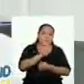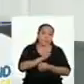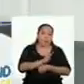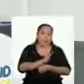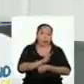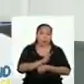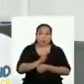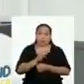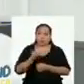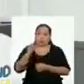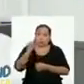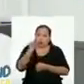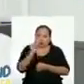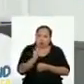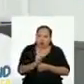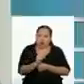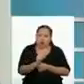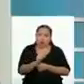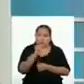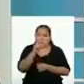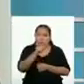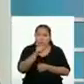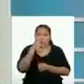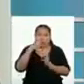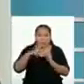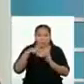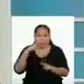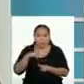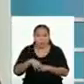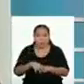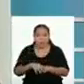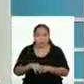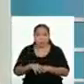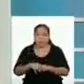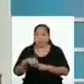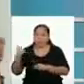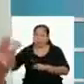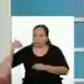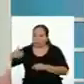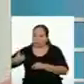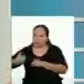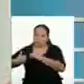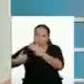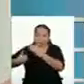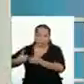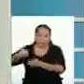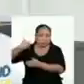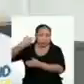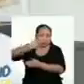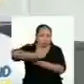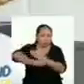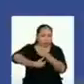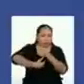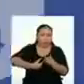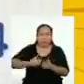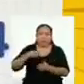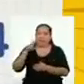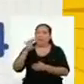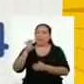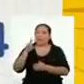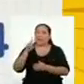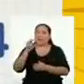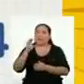y hasta más GB. Amigas, ¿te has dado cuenta de que hay una relación entre esas cantidades? Uy, sí.